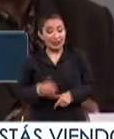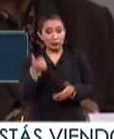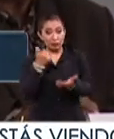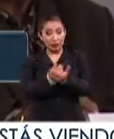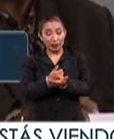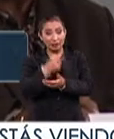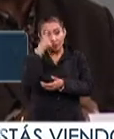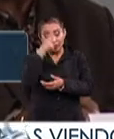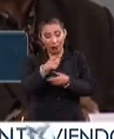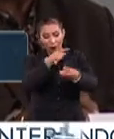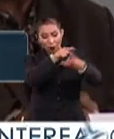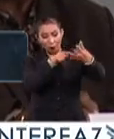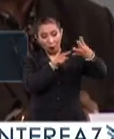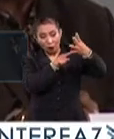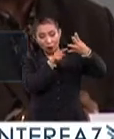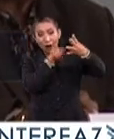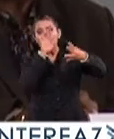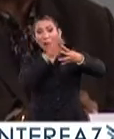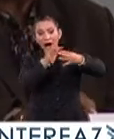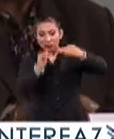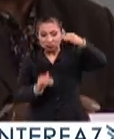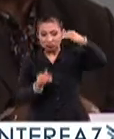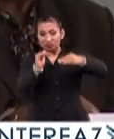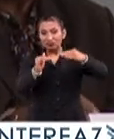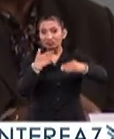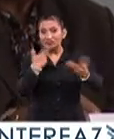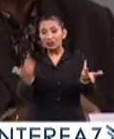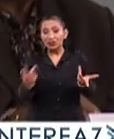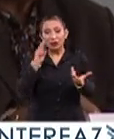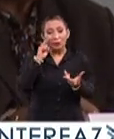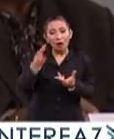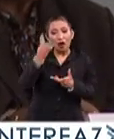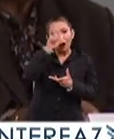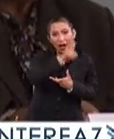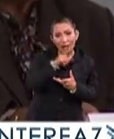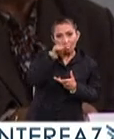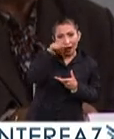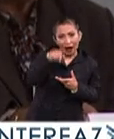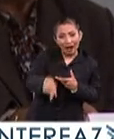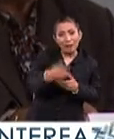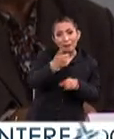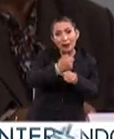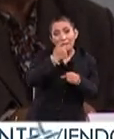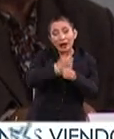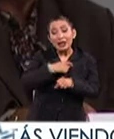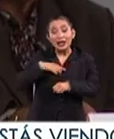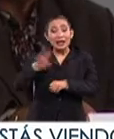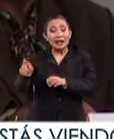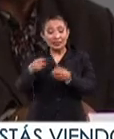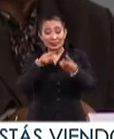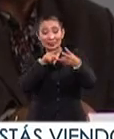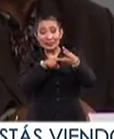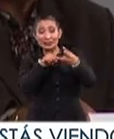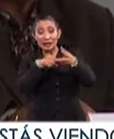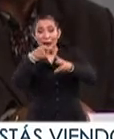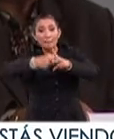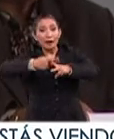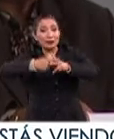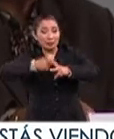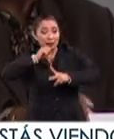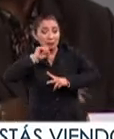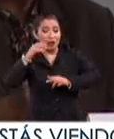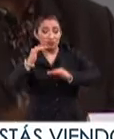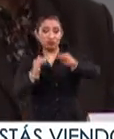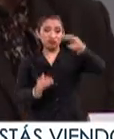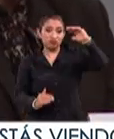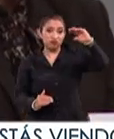es la cuarta entidad federativa más desigual del país en lenguaje y comunicación en primaria y la tercera más desigual en matemáticas también en